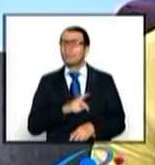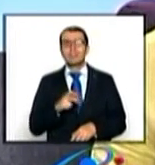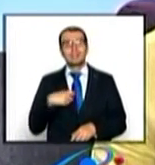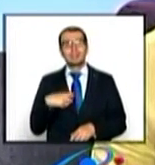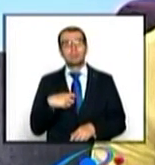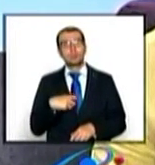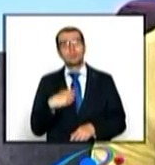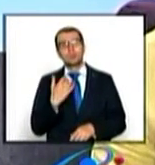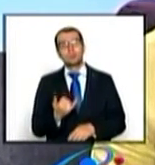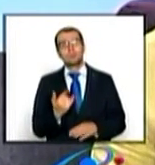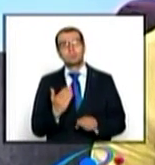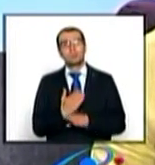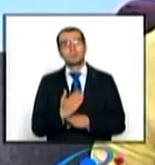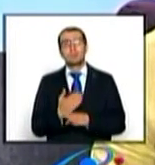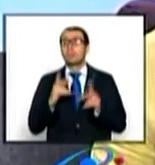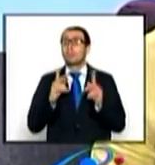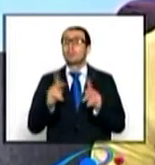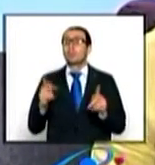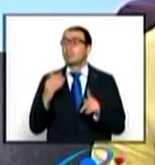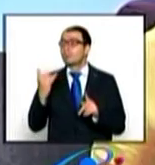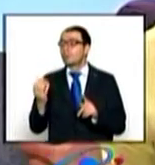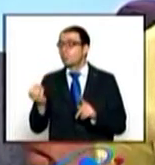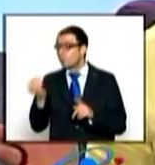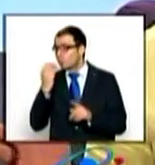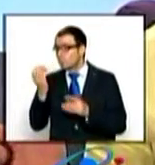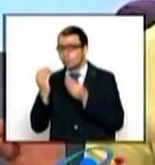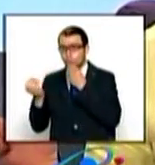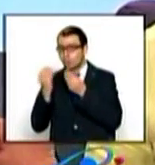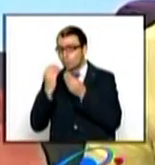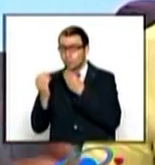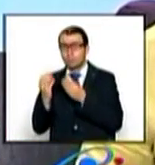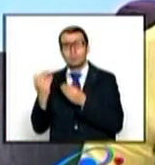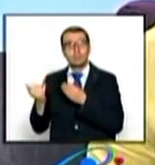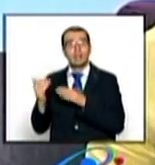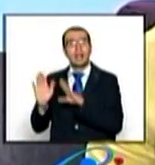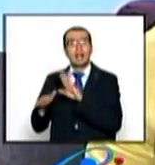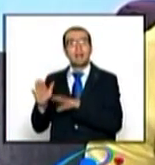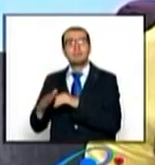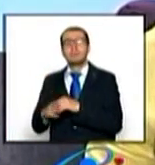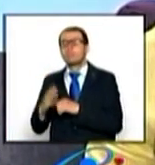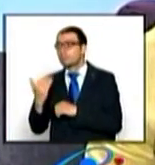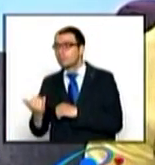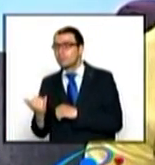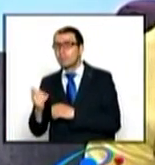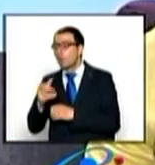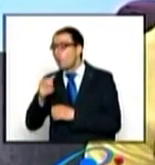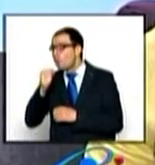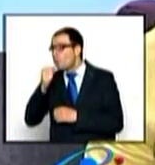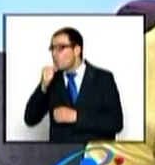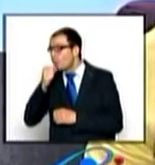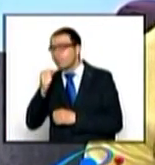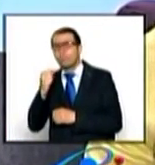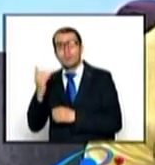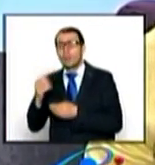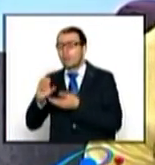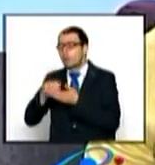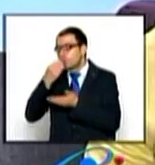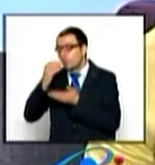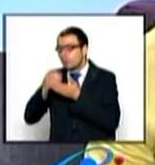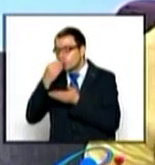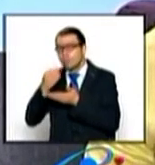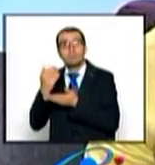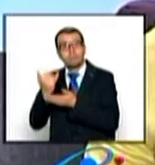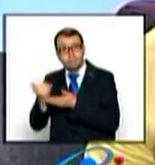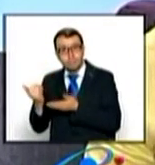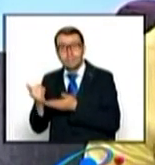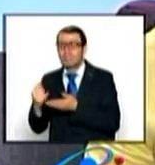consumiendo productos de fogón o productos de cajas y frascos y demás, tienen deficiencias de vitaminas y minerales?